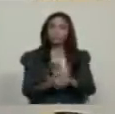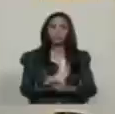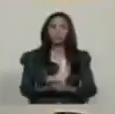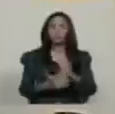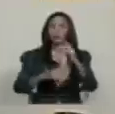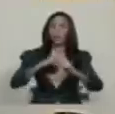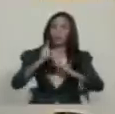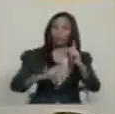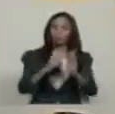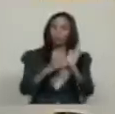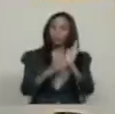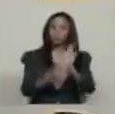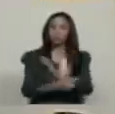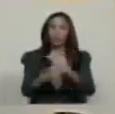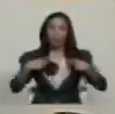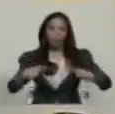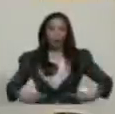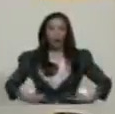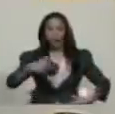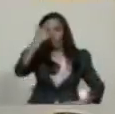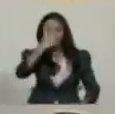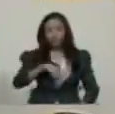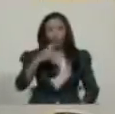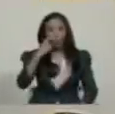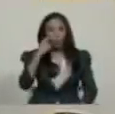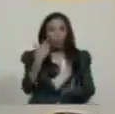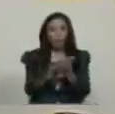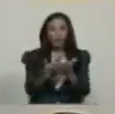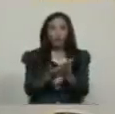productivo, humano. Aquí está el plan,